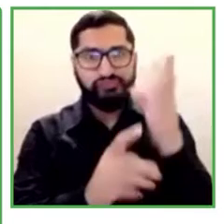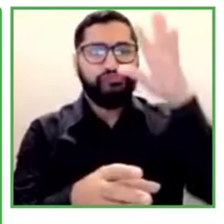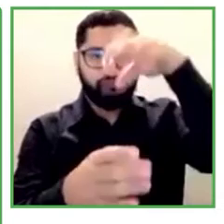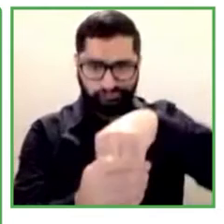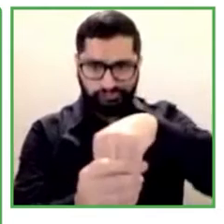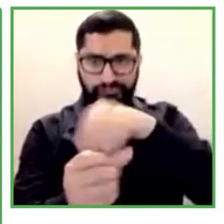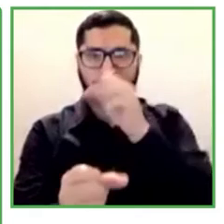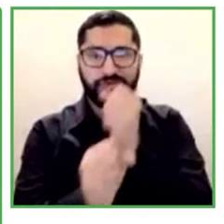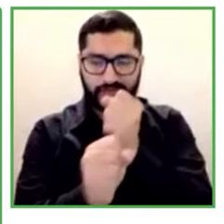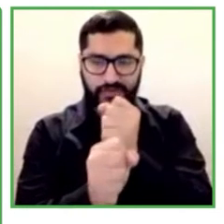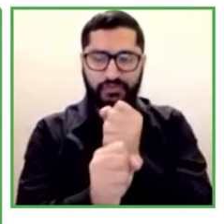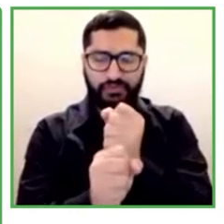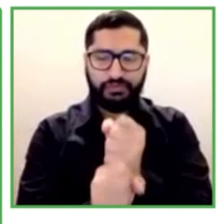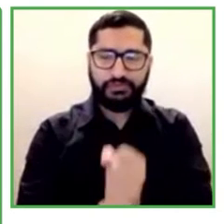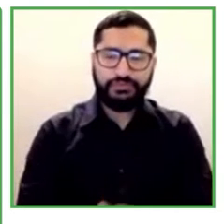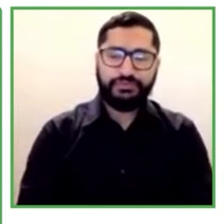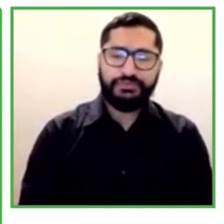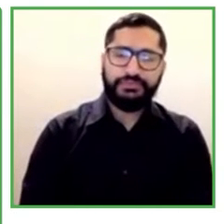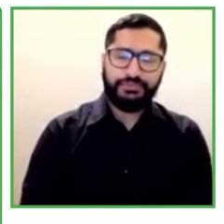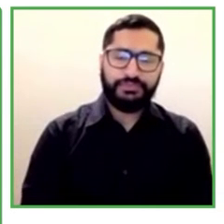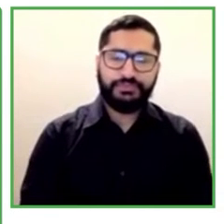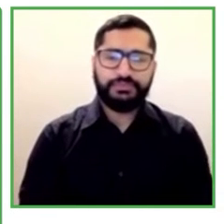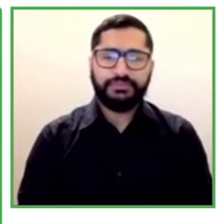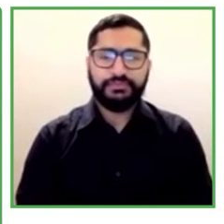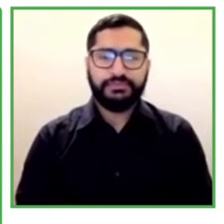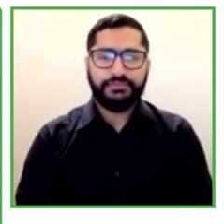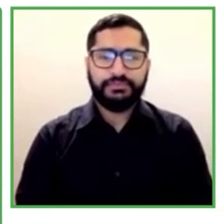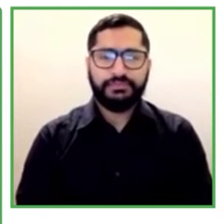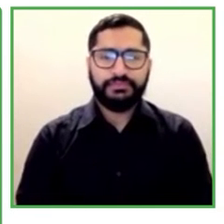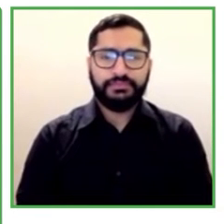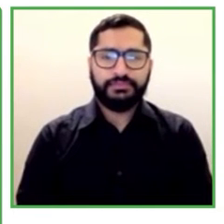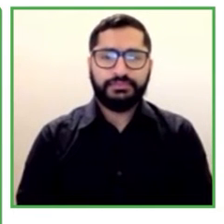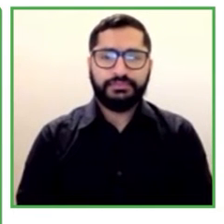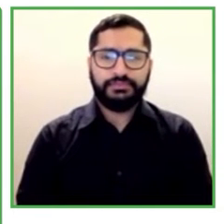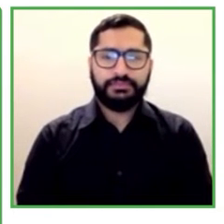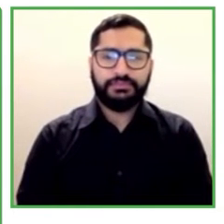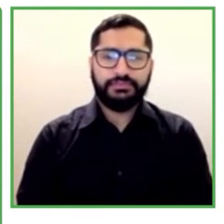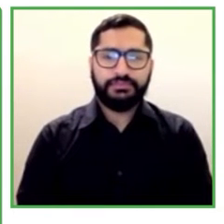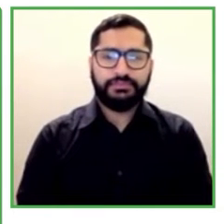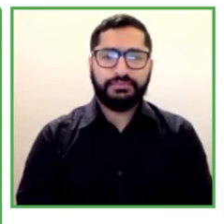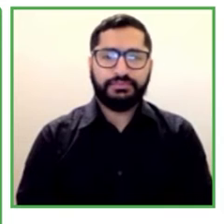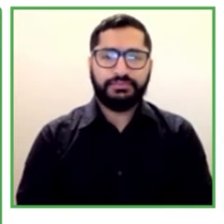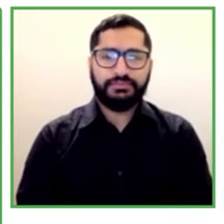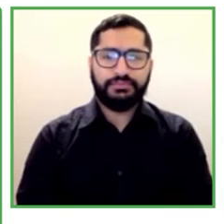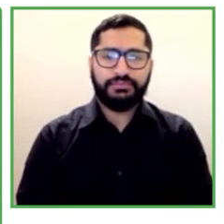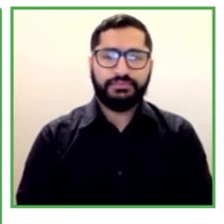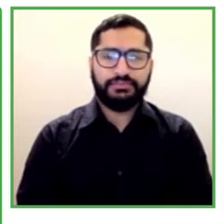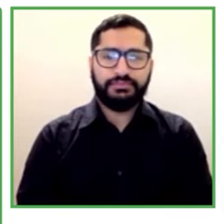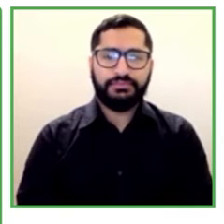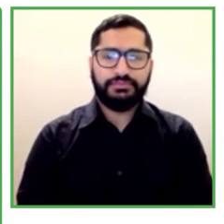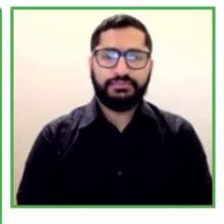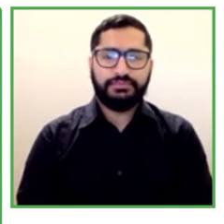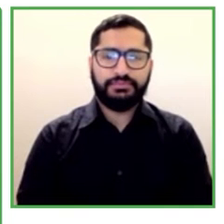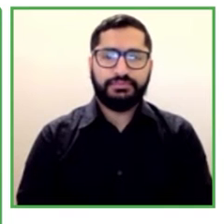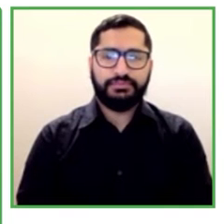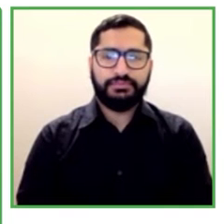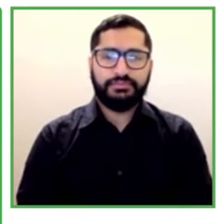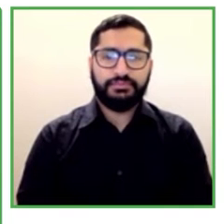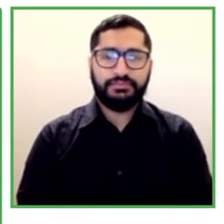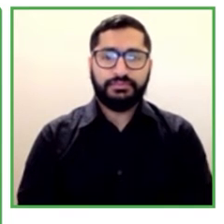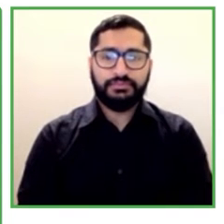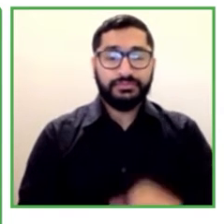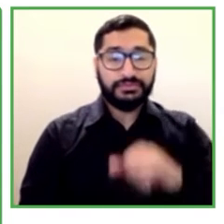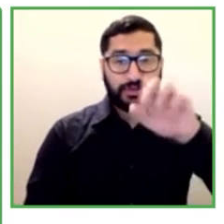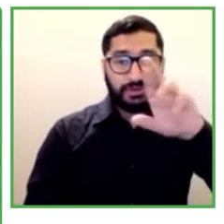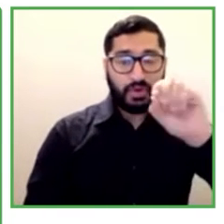latinoamericana de Zero Project desde su primer año. El Zero Project es una gran inspiración para